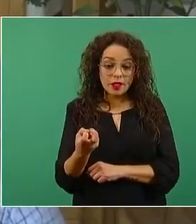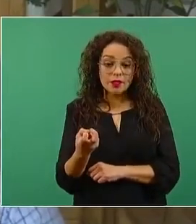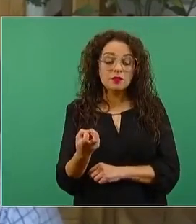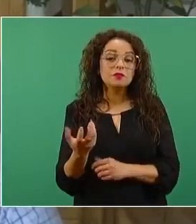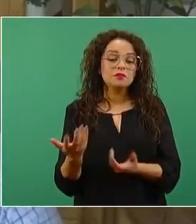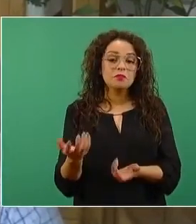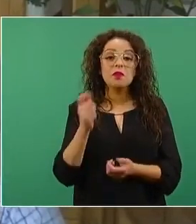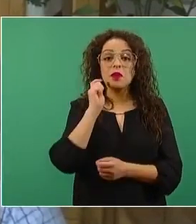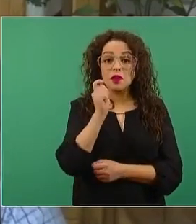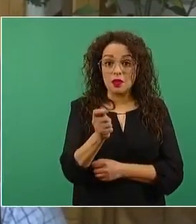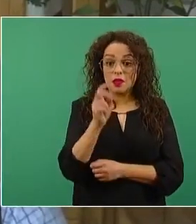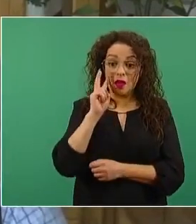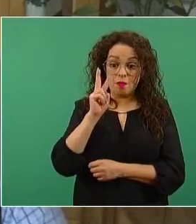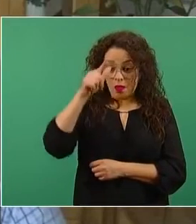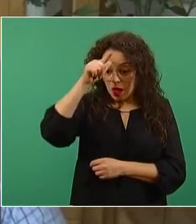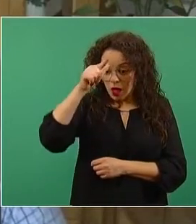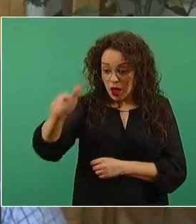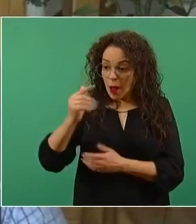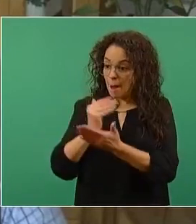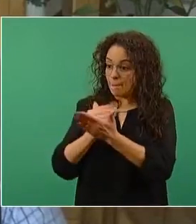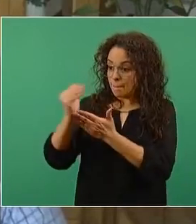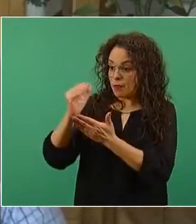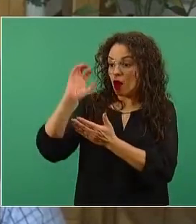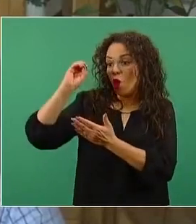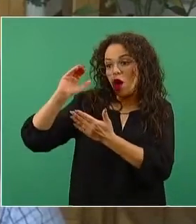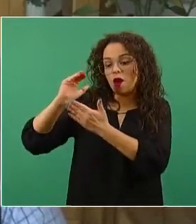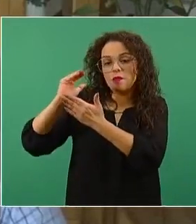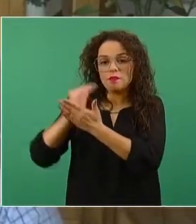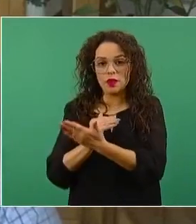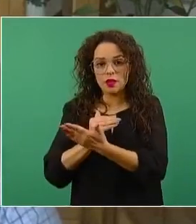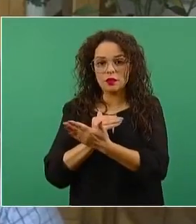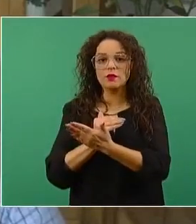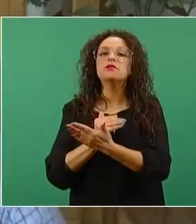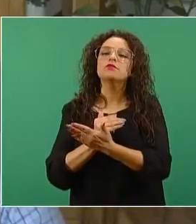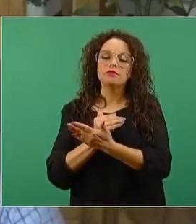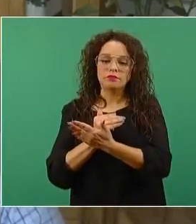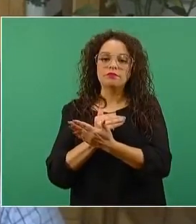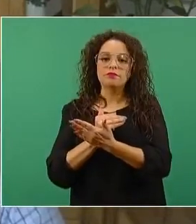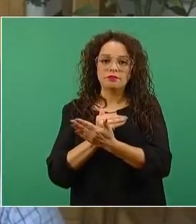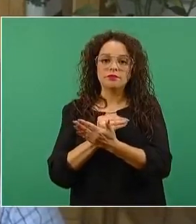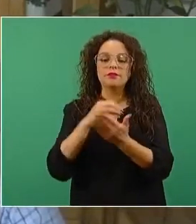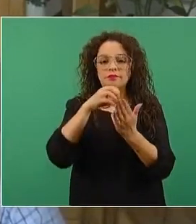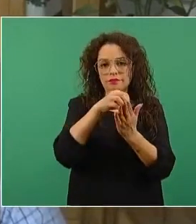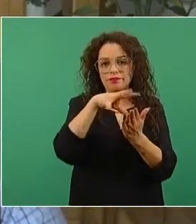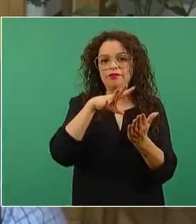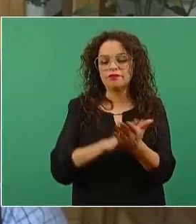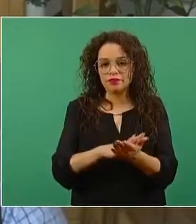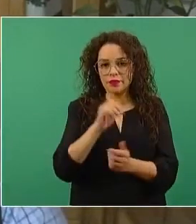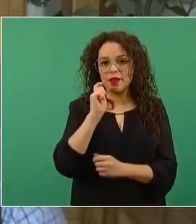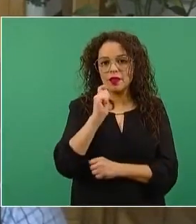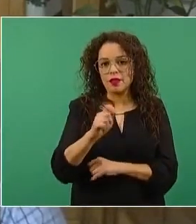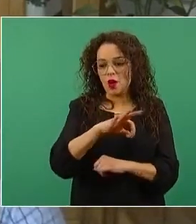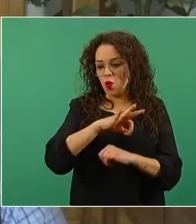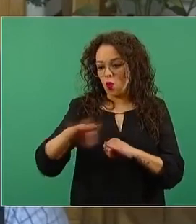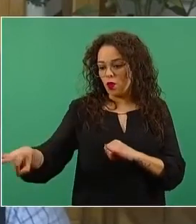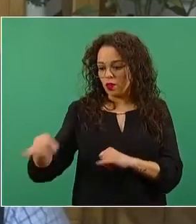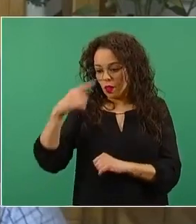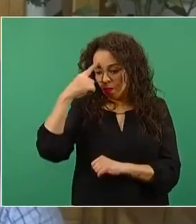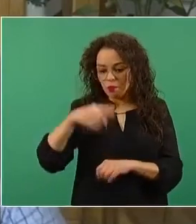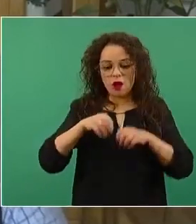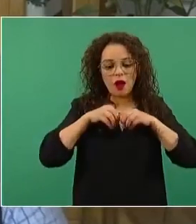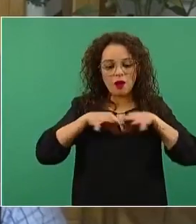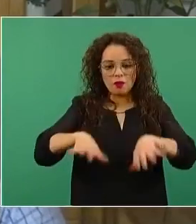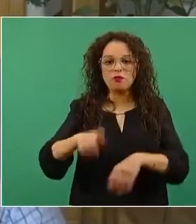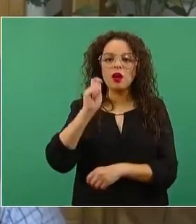este se incrementó o este disminuyó, pues obviamente tiene un impacto en la ponderación final del semáforo, y de ahí